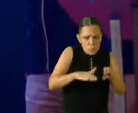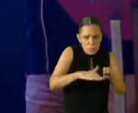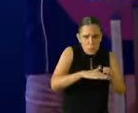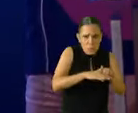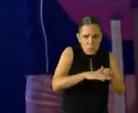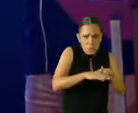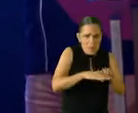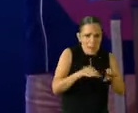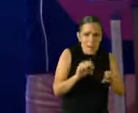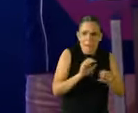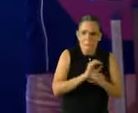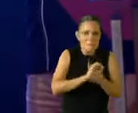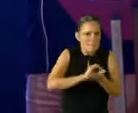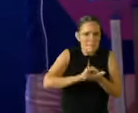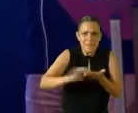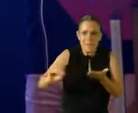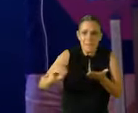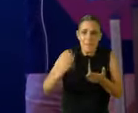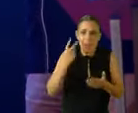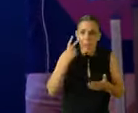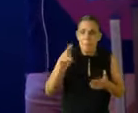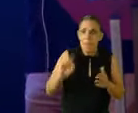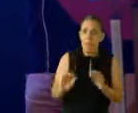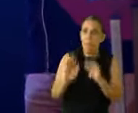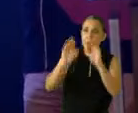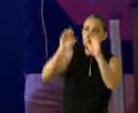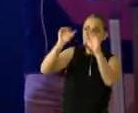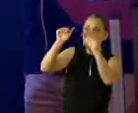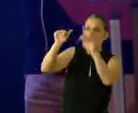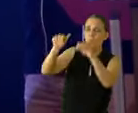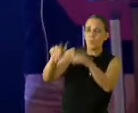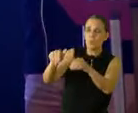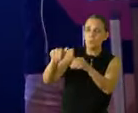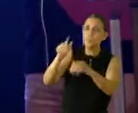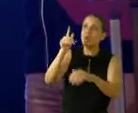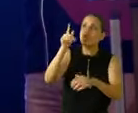ver el monte de la tentación, el ver tantos lugares